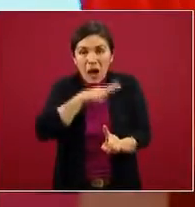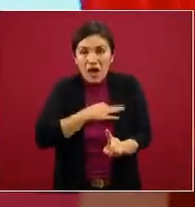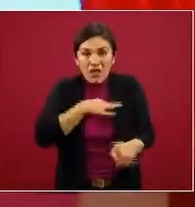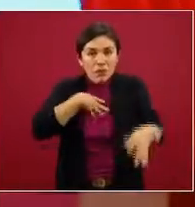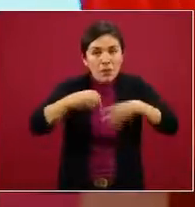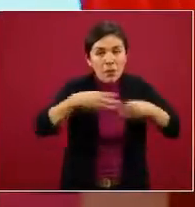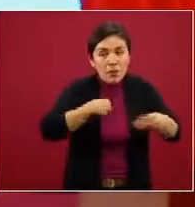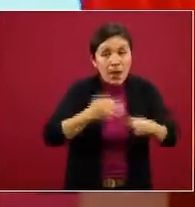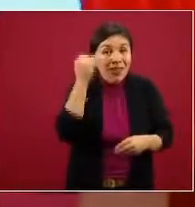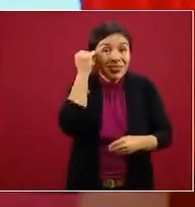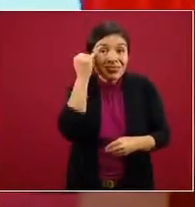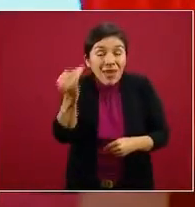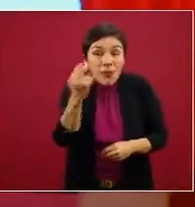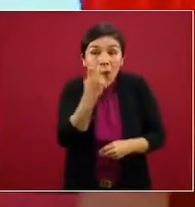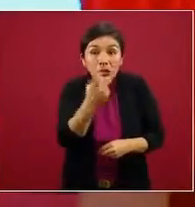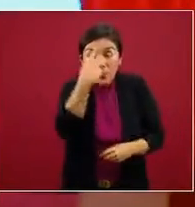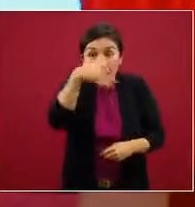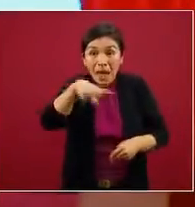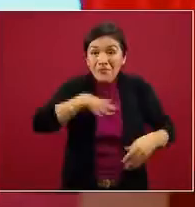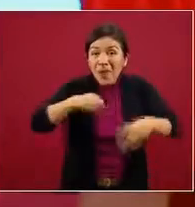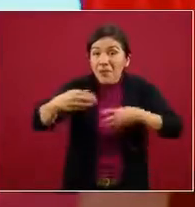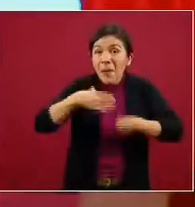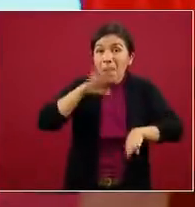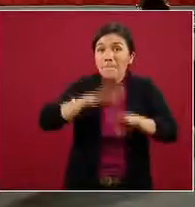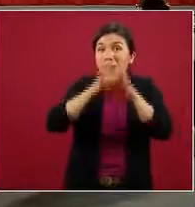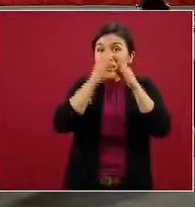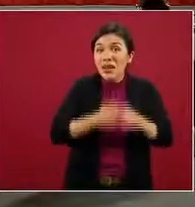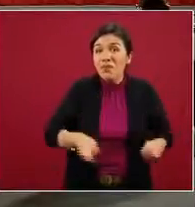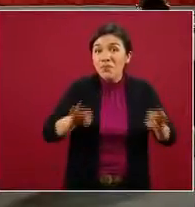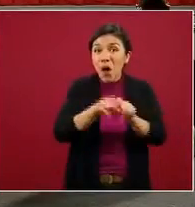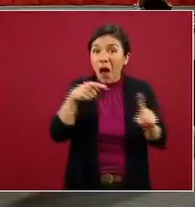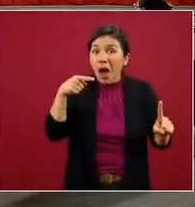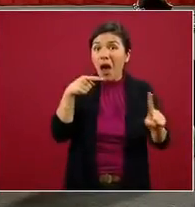infección y en el periodo donde la contagiosidad